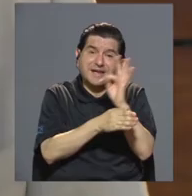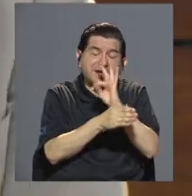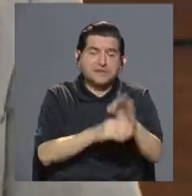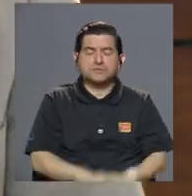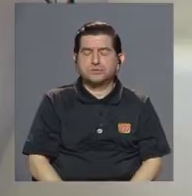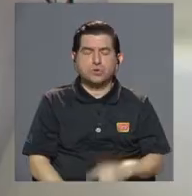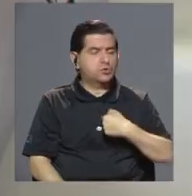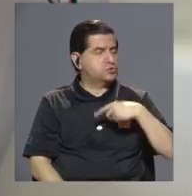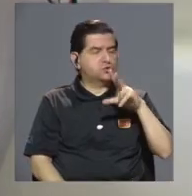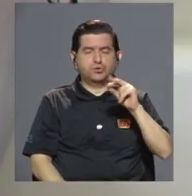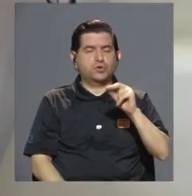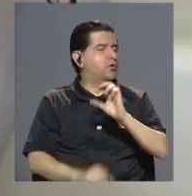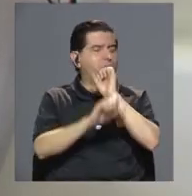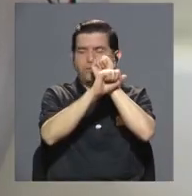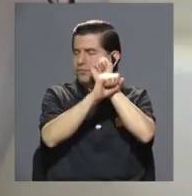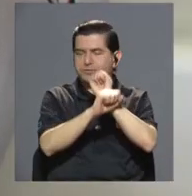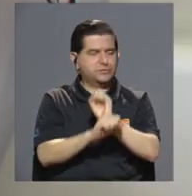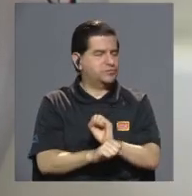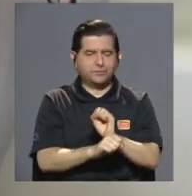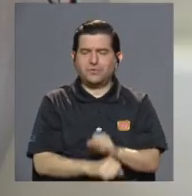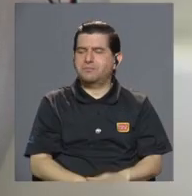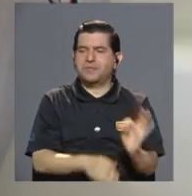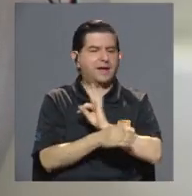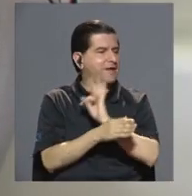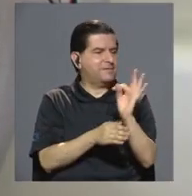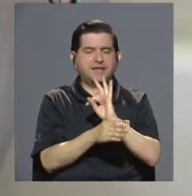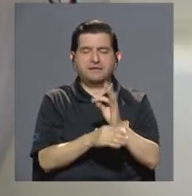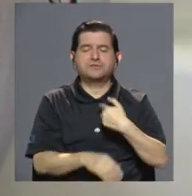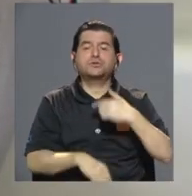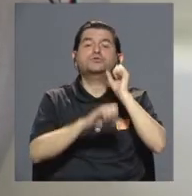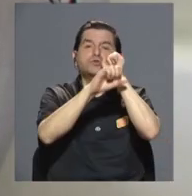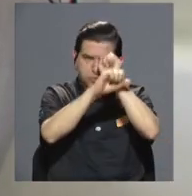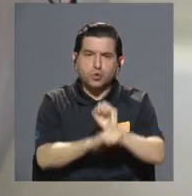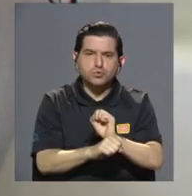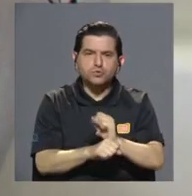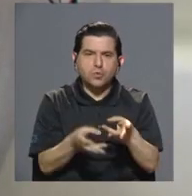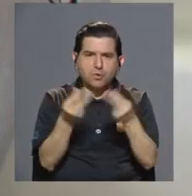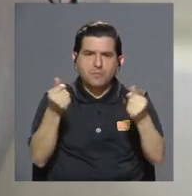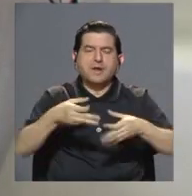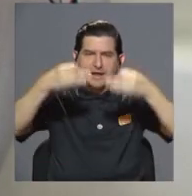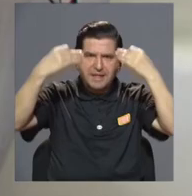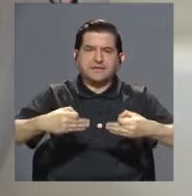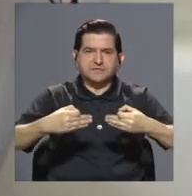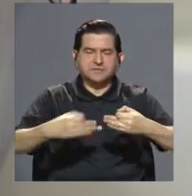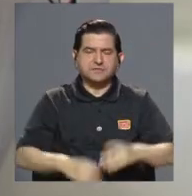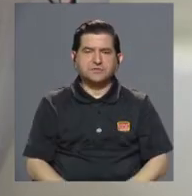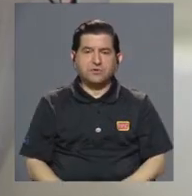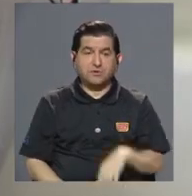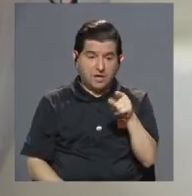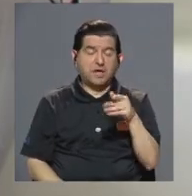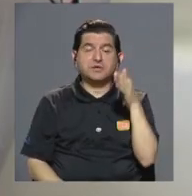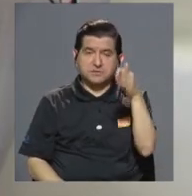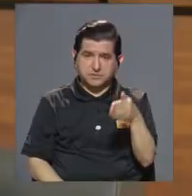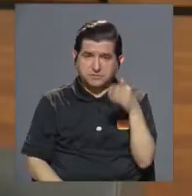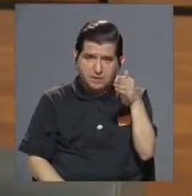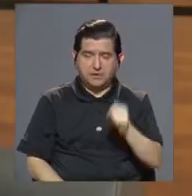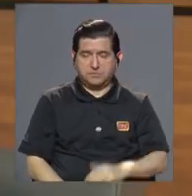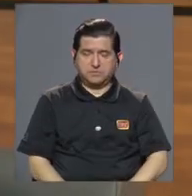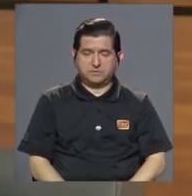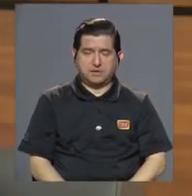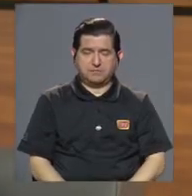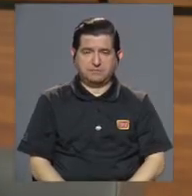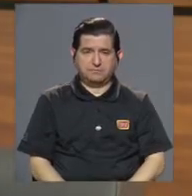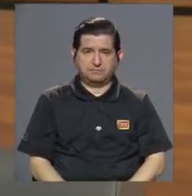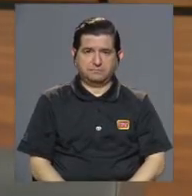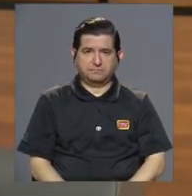Jaime. No, yo no estoy acostumbrado a estar en televisión, yo estoy acostumbrado a resolver sentencias, que es una velocidad más pausada. Bueno, ahí tenemos voy a hacer